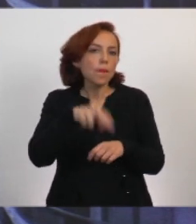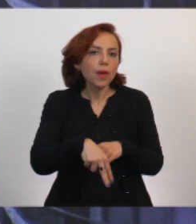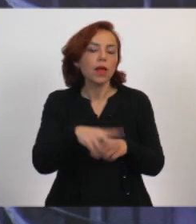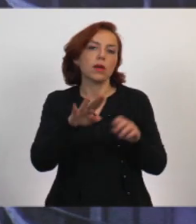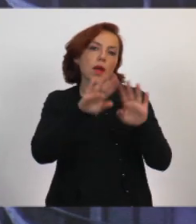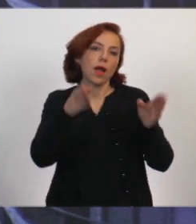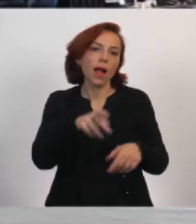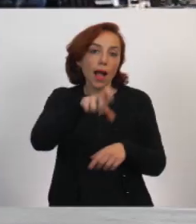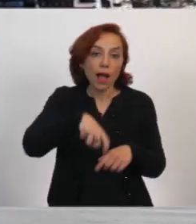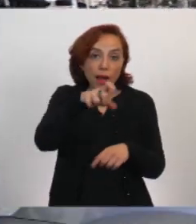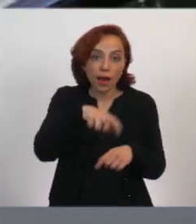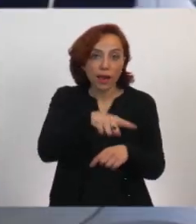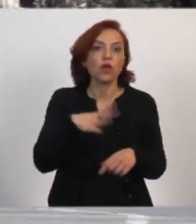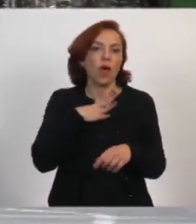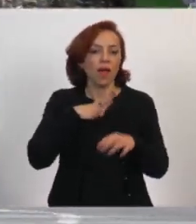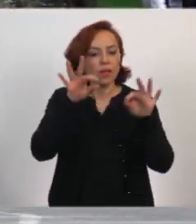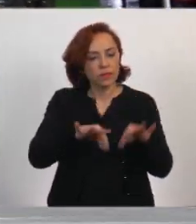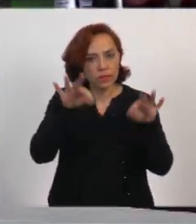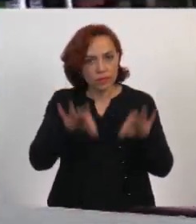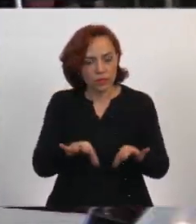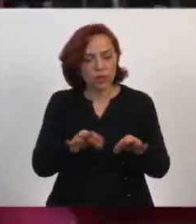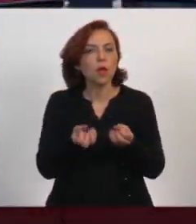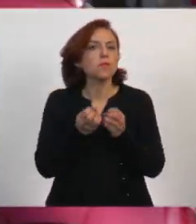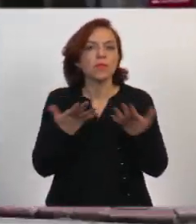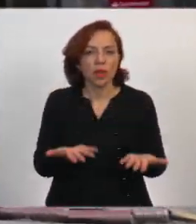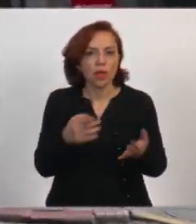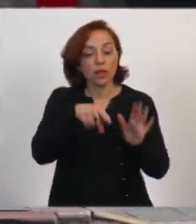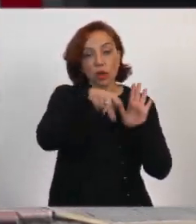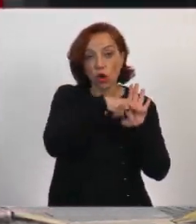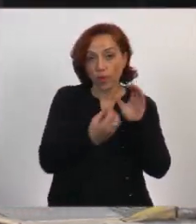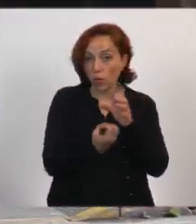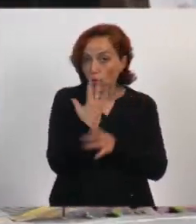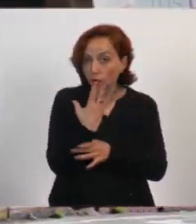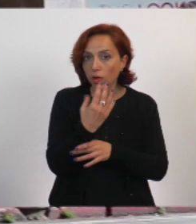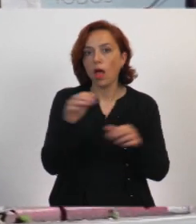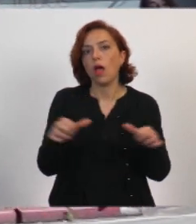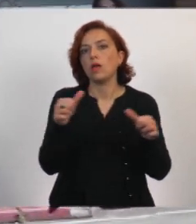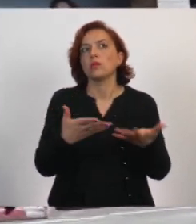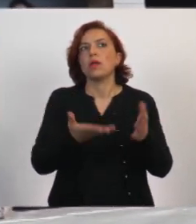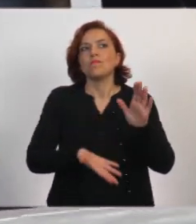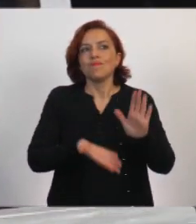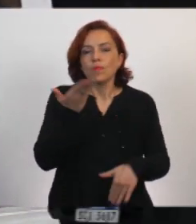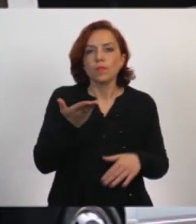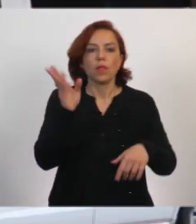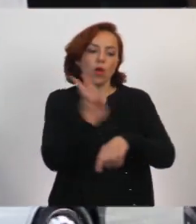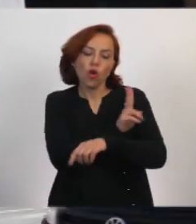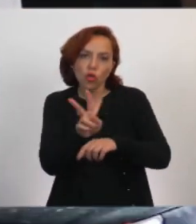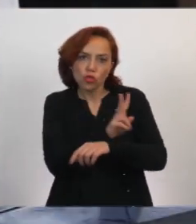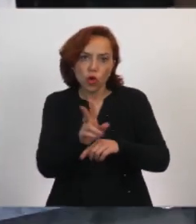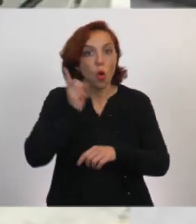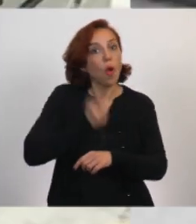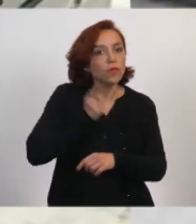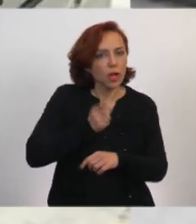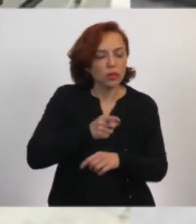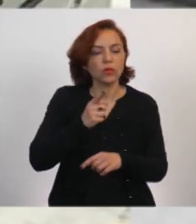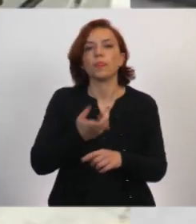red de cajeros alcanzados por el sistema de entintado. Básicamente, lo que trata esta norma es generar nuevas barreras,